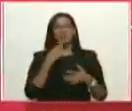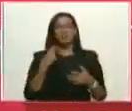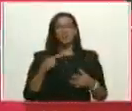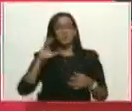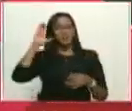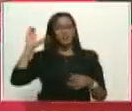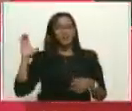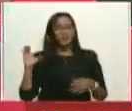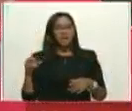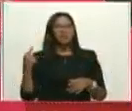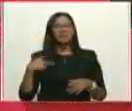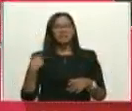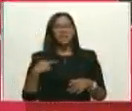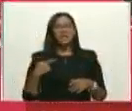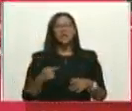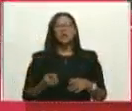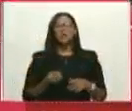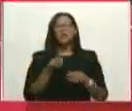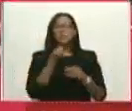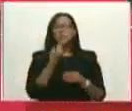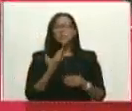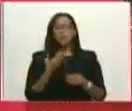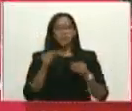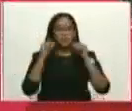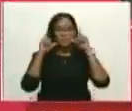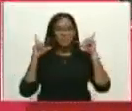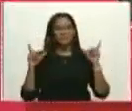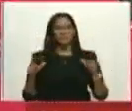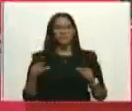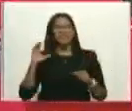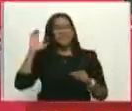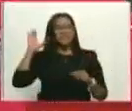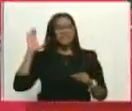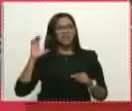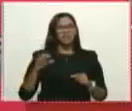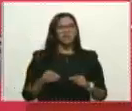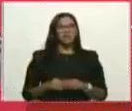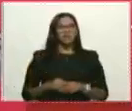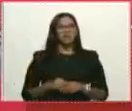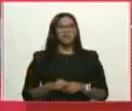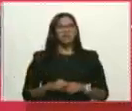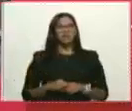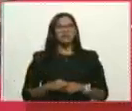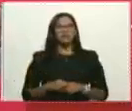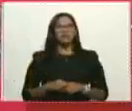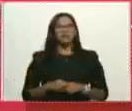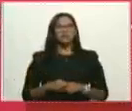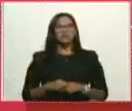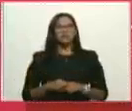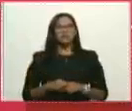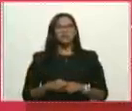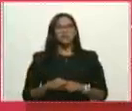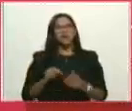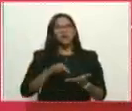estados, tienen un alto impacto. En el Estado. Sí, lo tienen. En el Estado. Quizás en lo